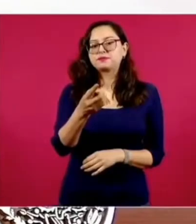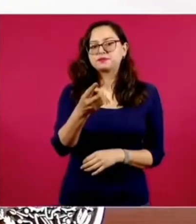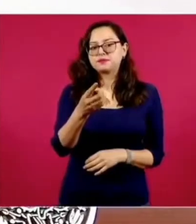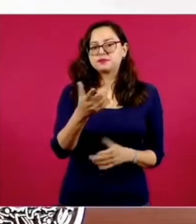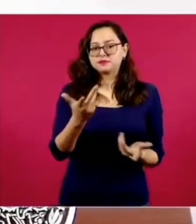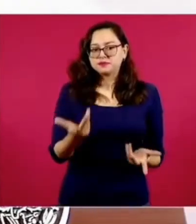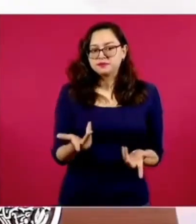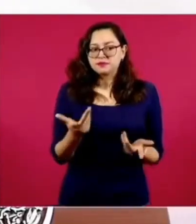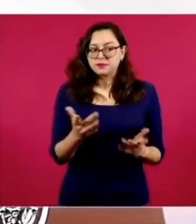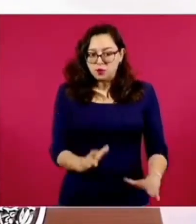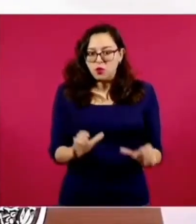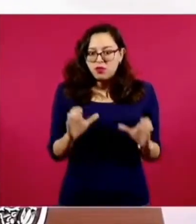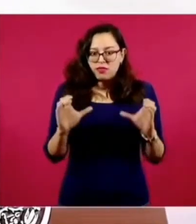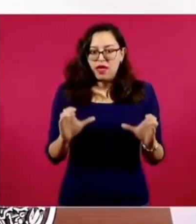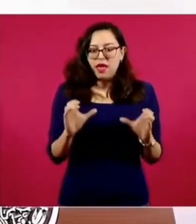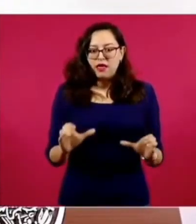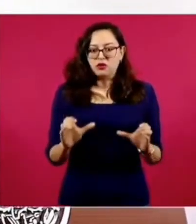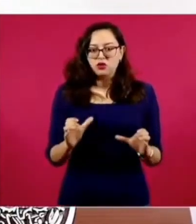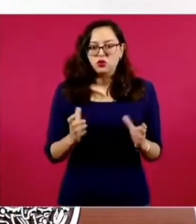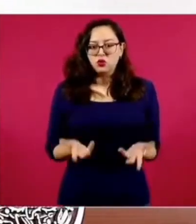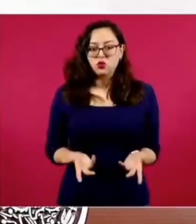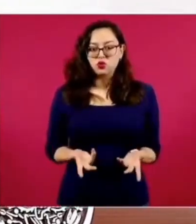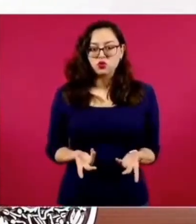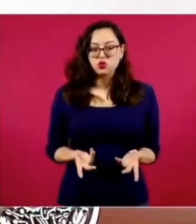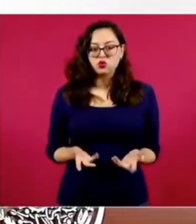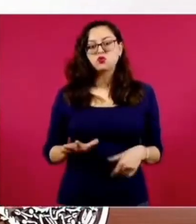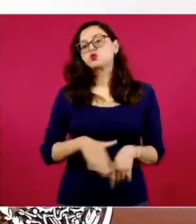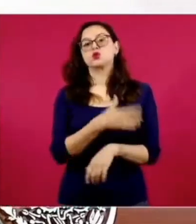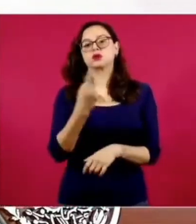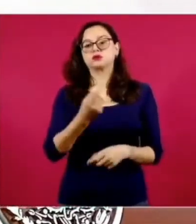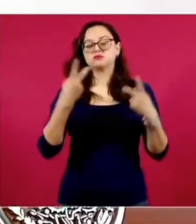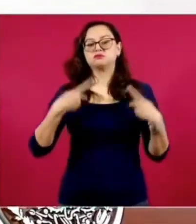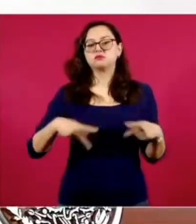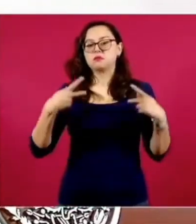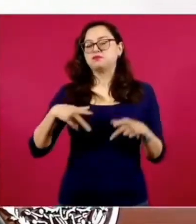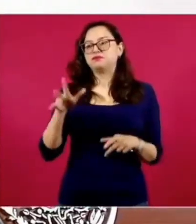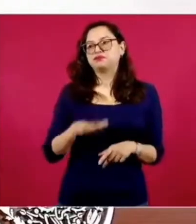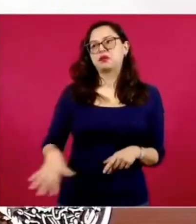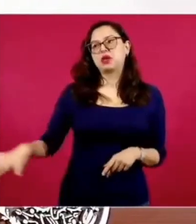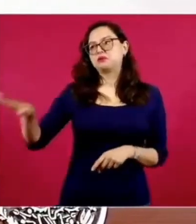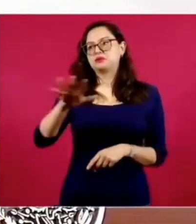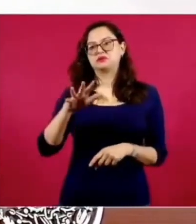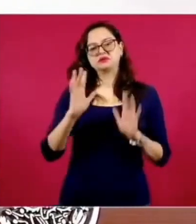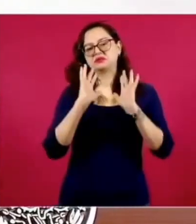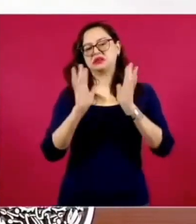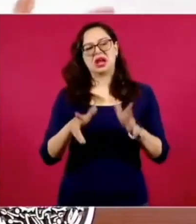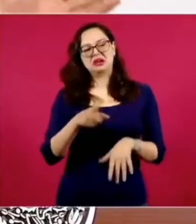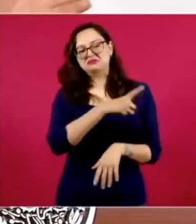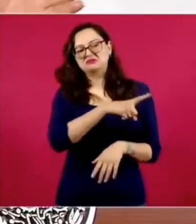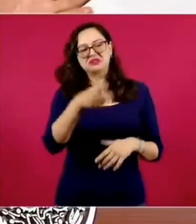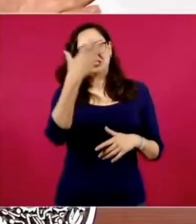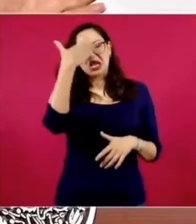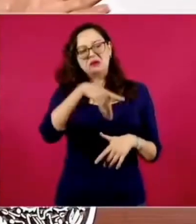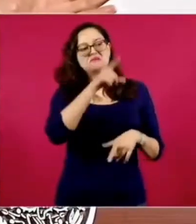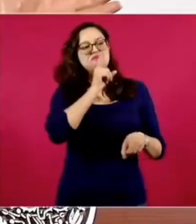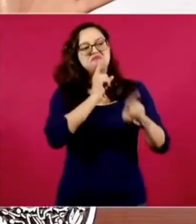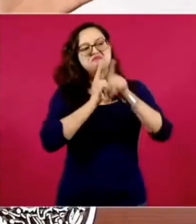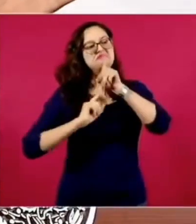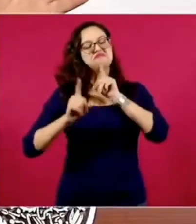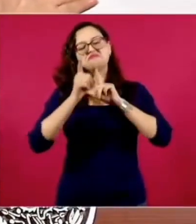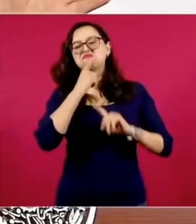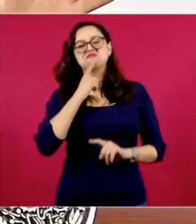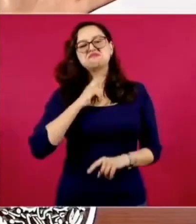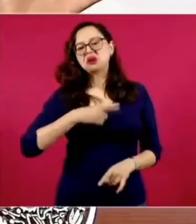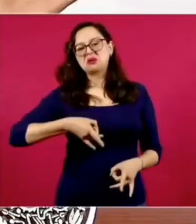más cuidado por la pérdida de credibilidad en los últimos tiempos de los